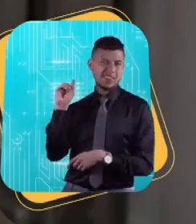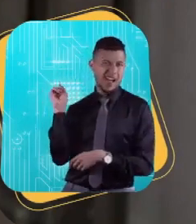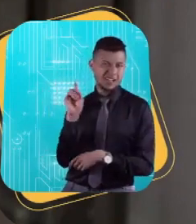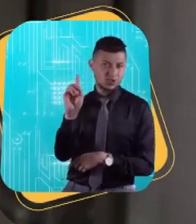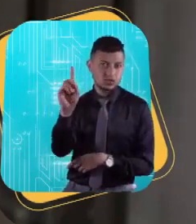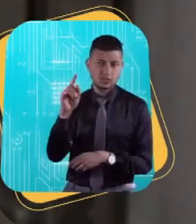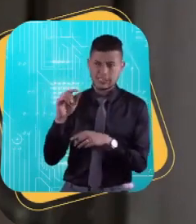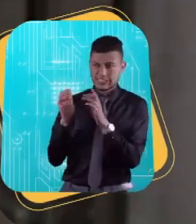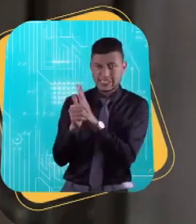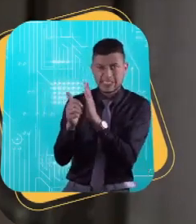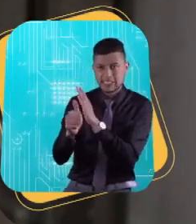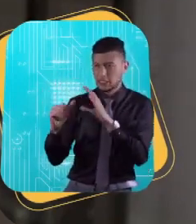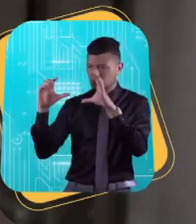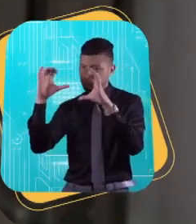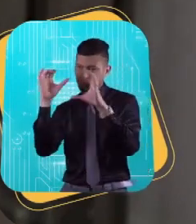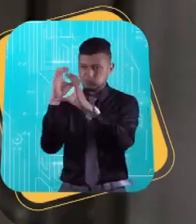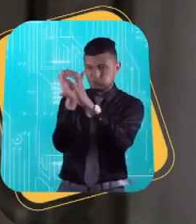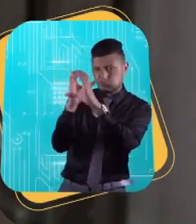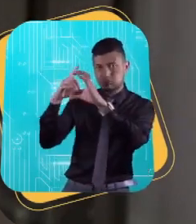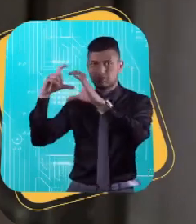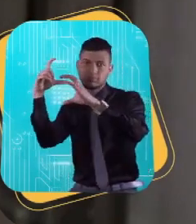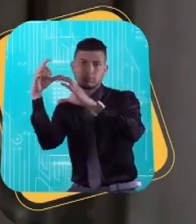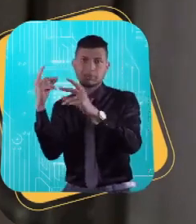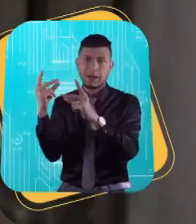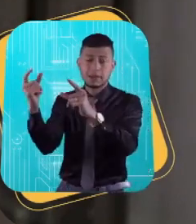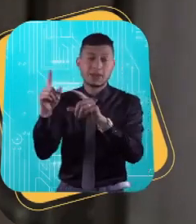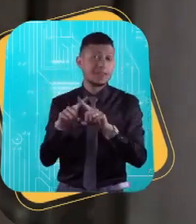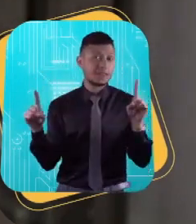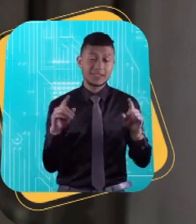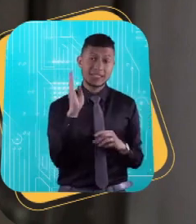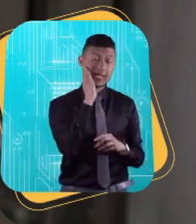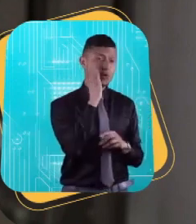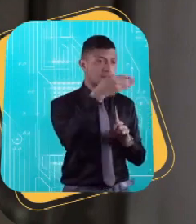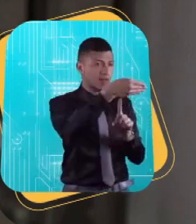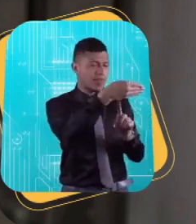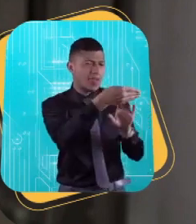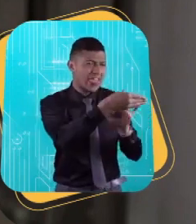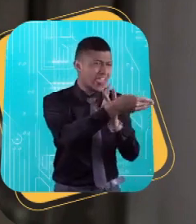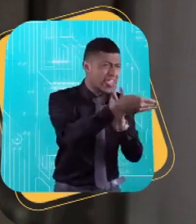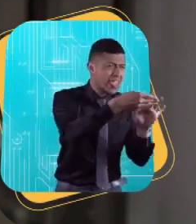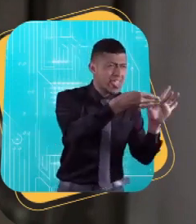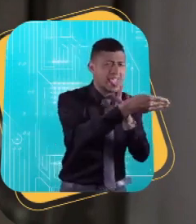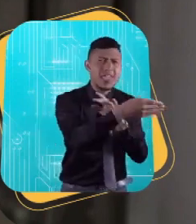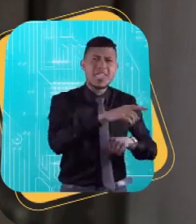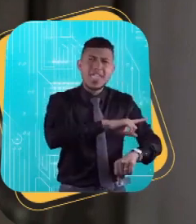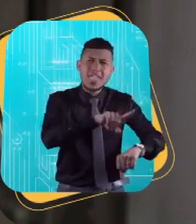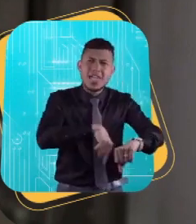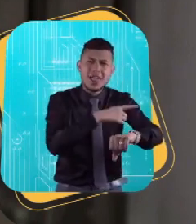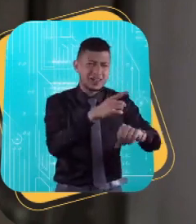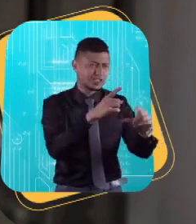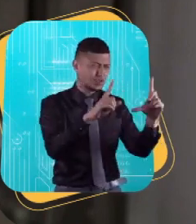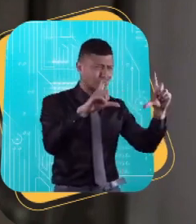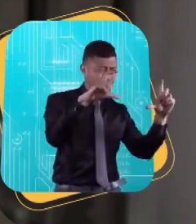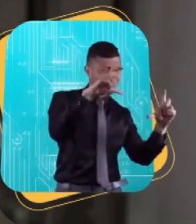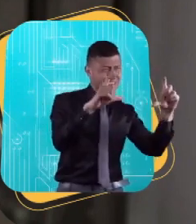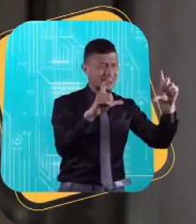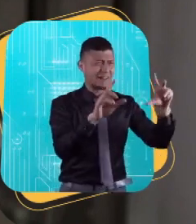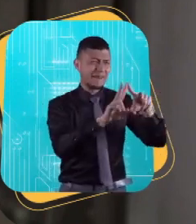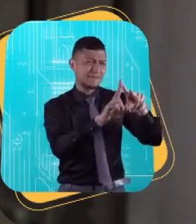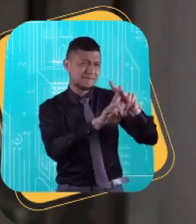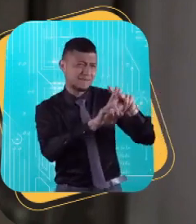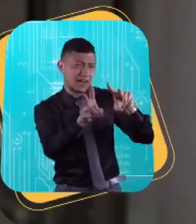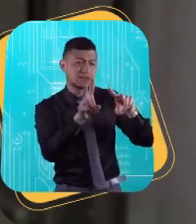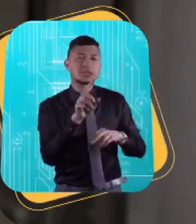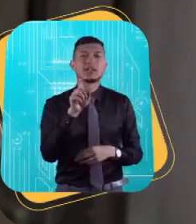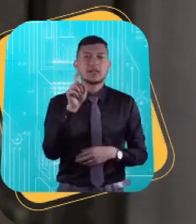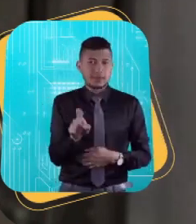40 años manejando una cámara mucho más rápido que esto. Yo me demoro mucho en buscar dónde está la